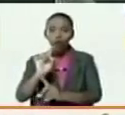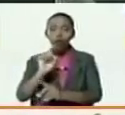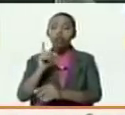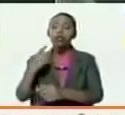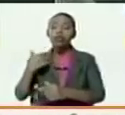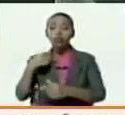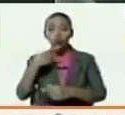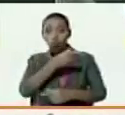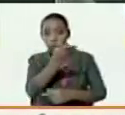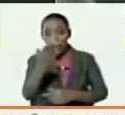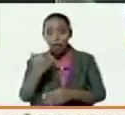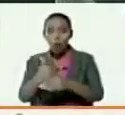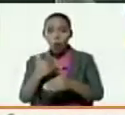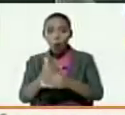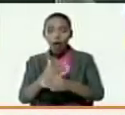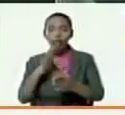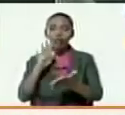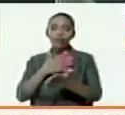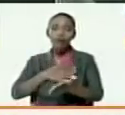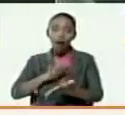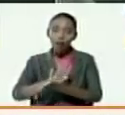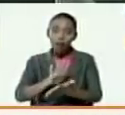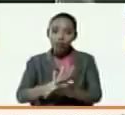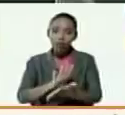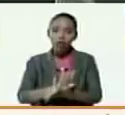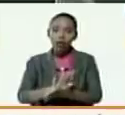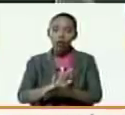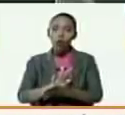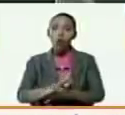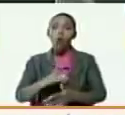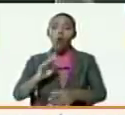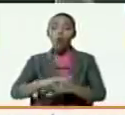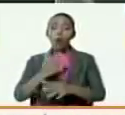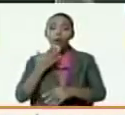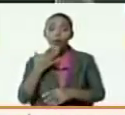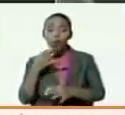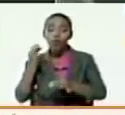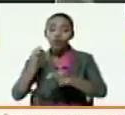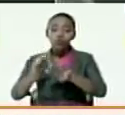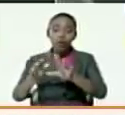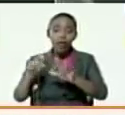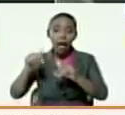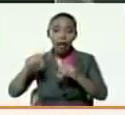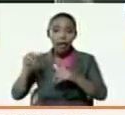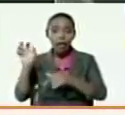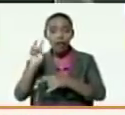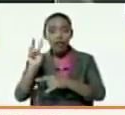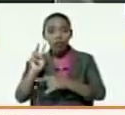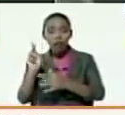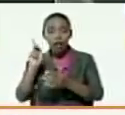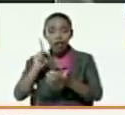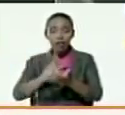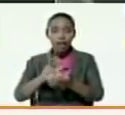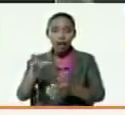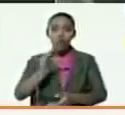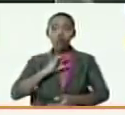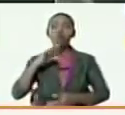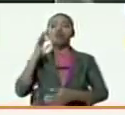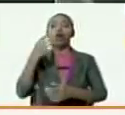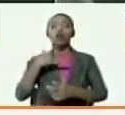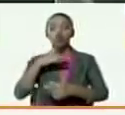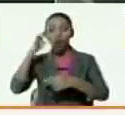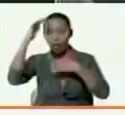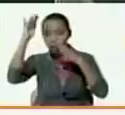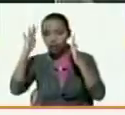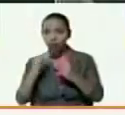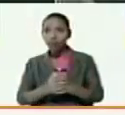para, si llegara a ocurrir, llegar al coronavirus a Venezuela, pues atenderlo de manera apropiada. Bien, han